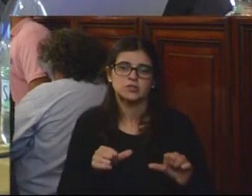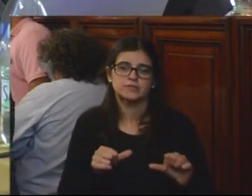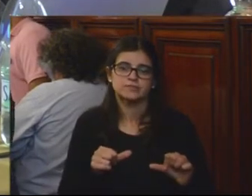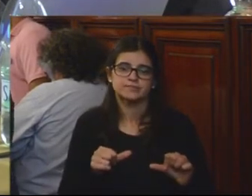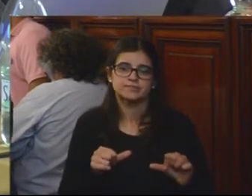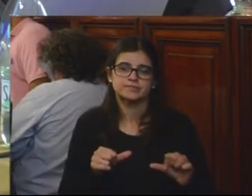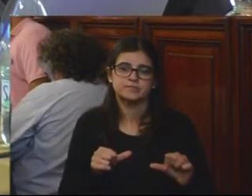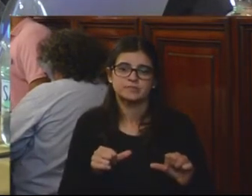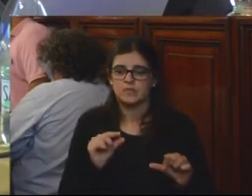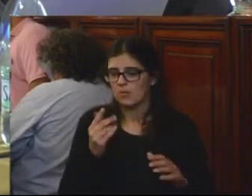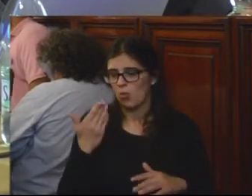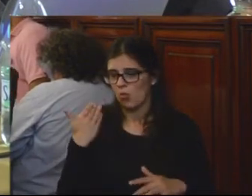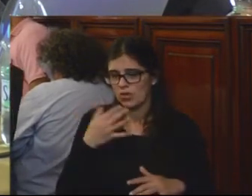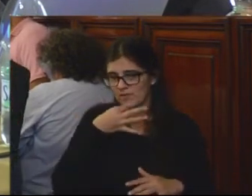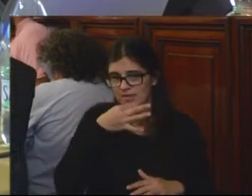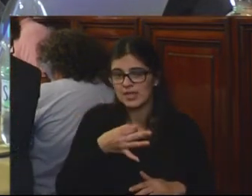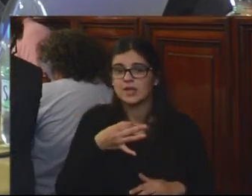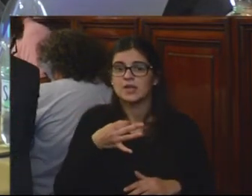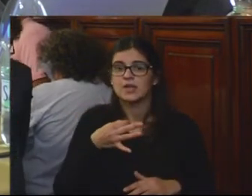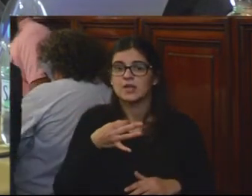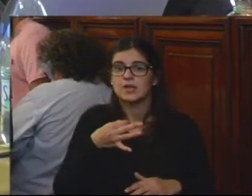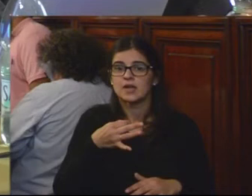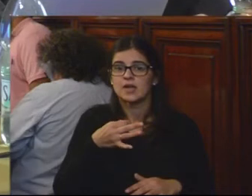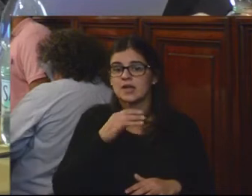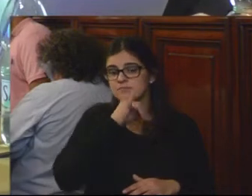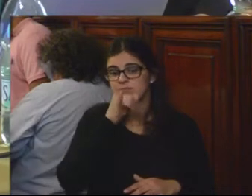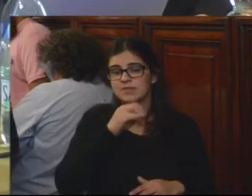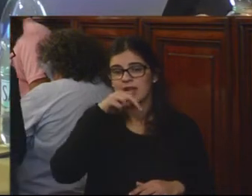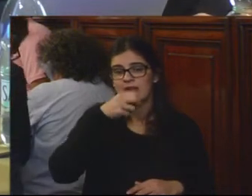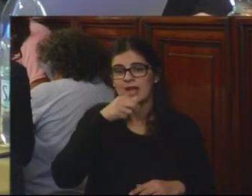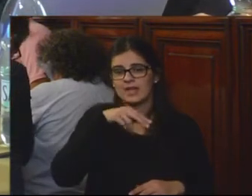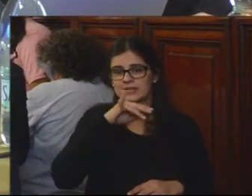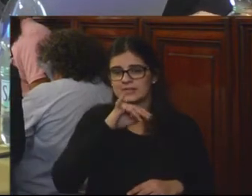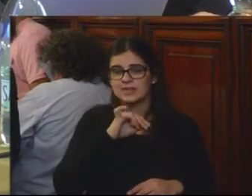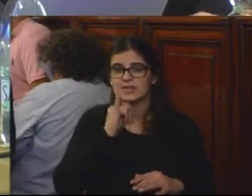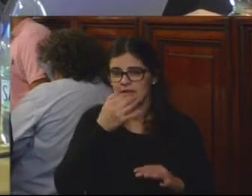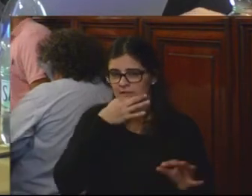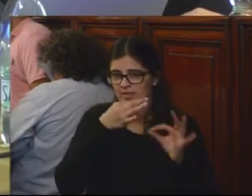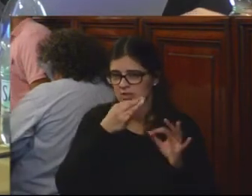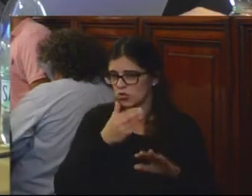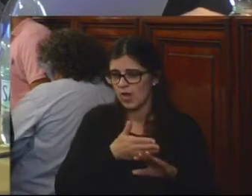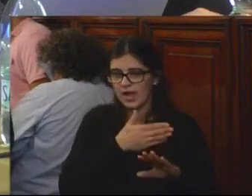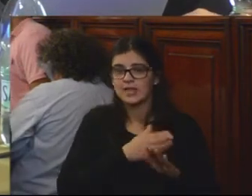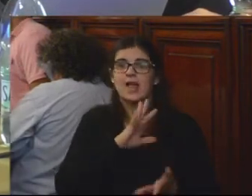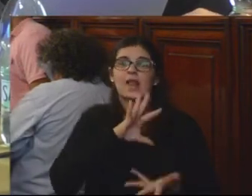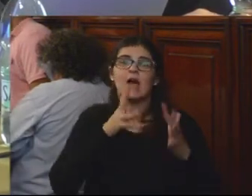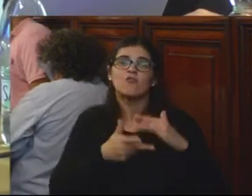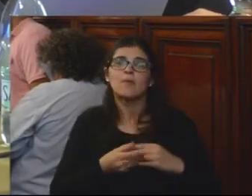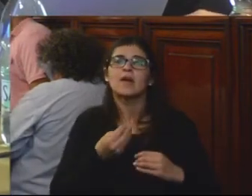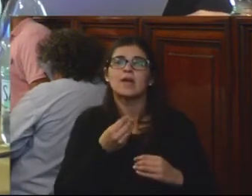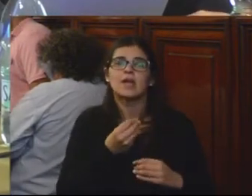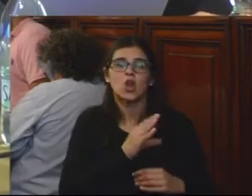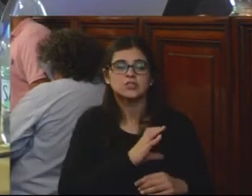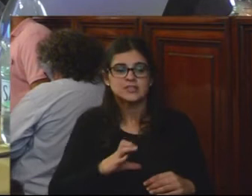hace un rato por parte del relator lance que tiene que ver con la manera en la que los estados también nos